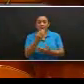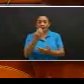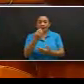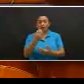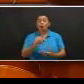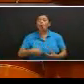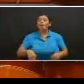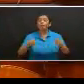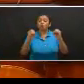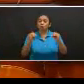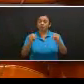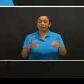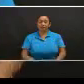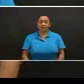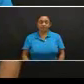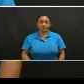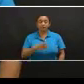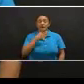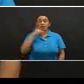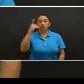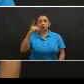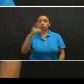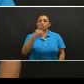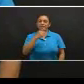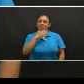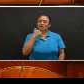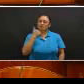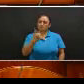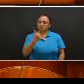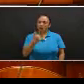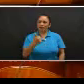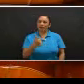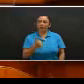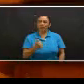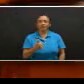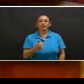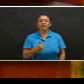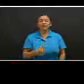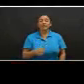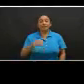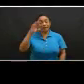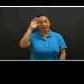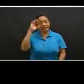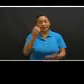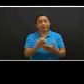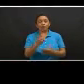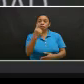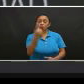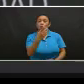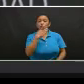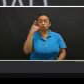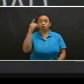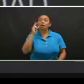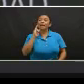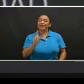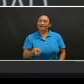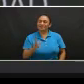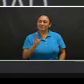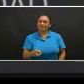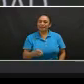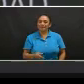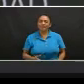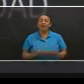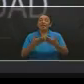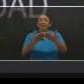oportunidad. Dios es bueno, como le he dicho, y creemos en un Dios que siempre